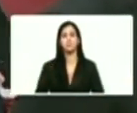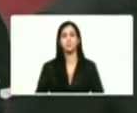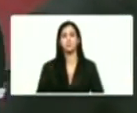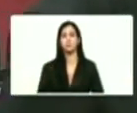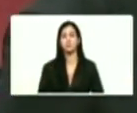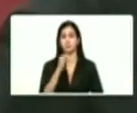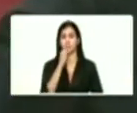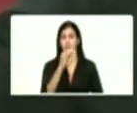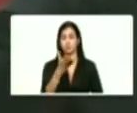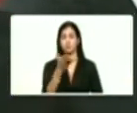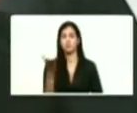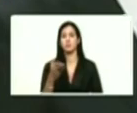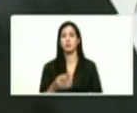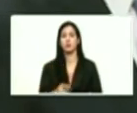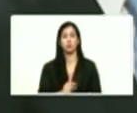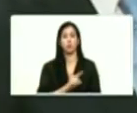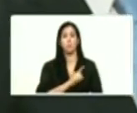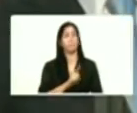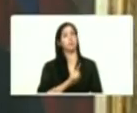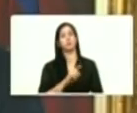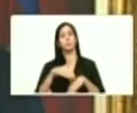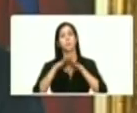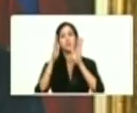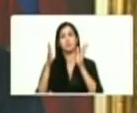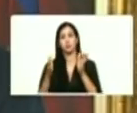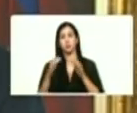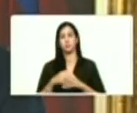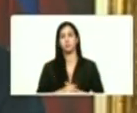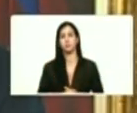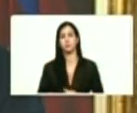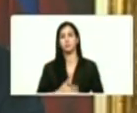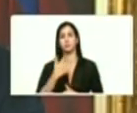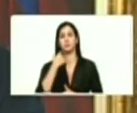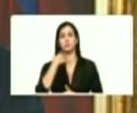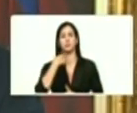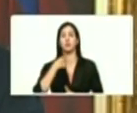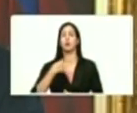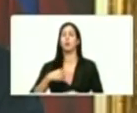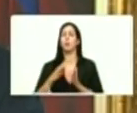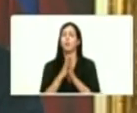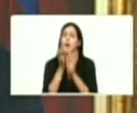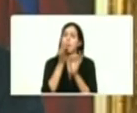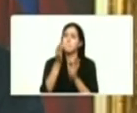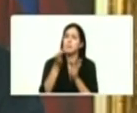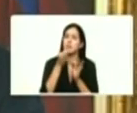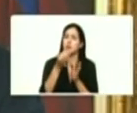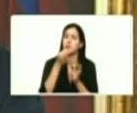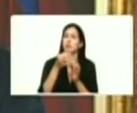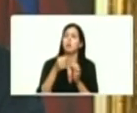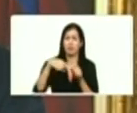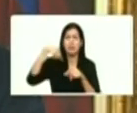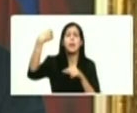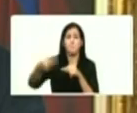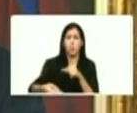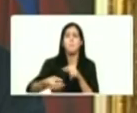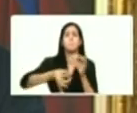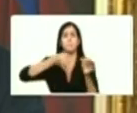anuncio y le doy la orden al ministro sauce para que explique con detalle en varias jornadas